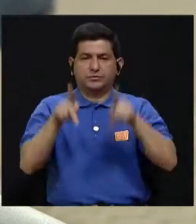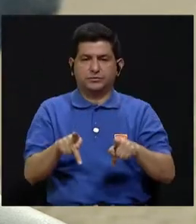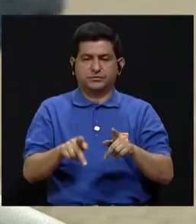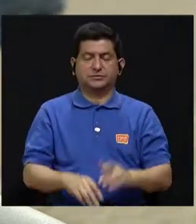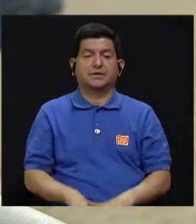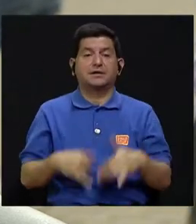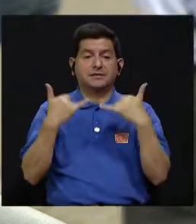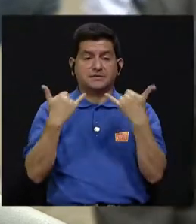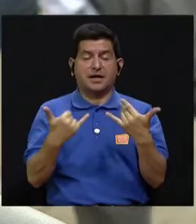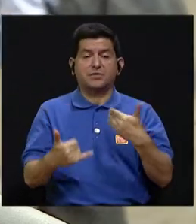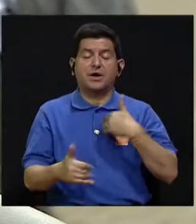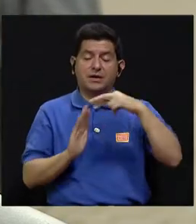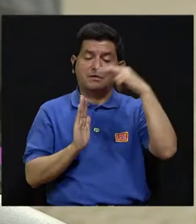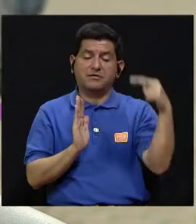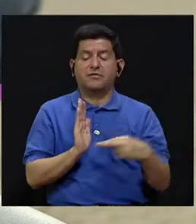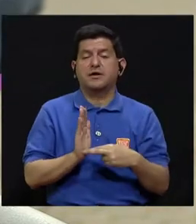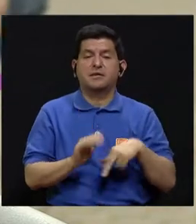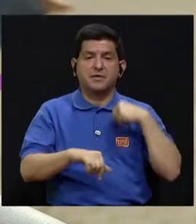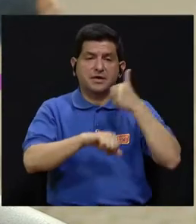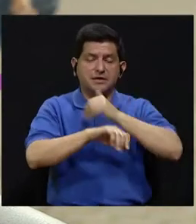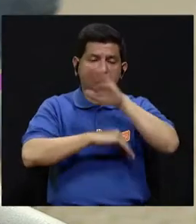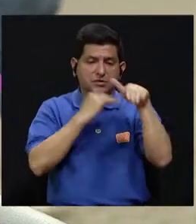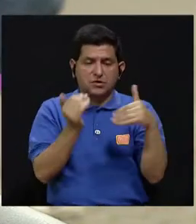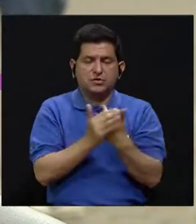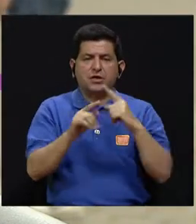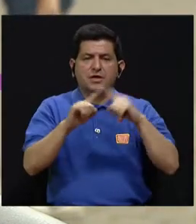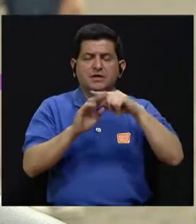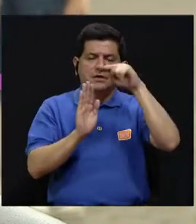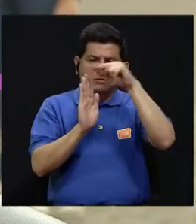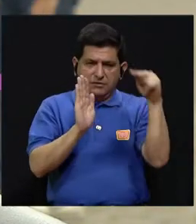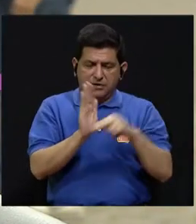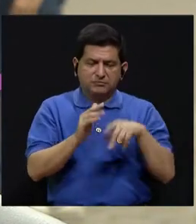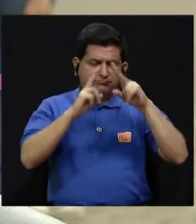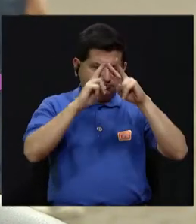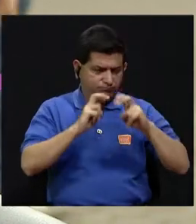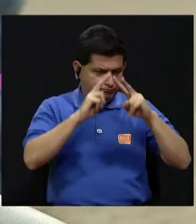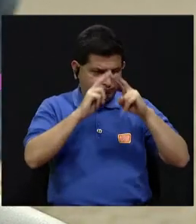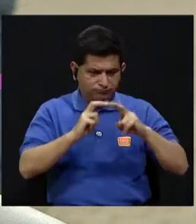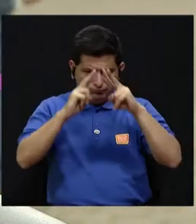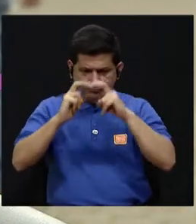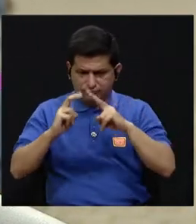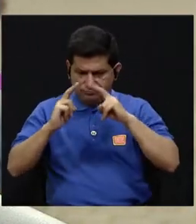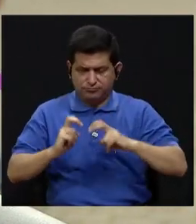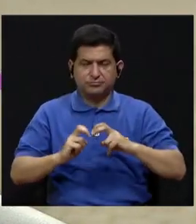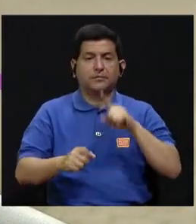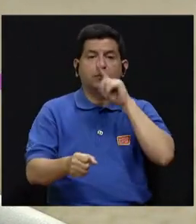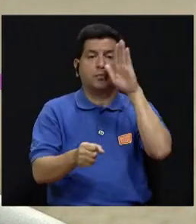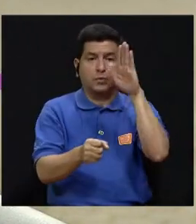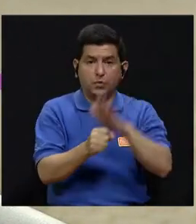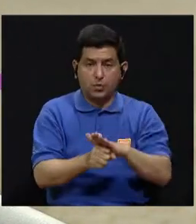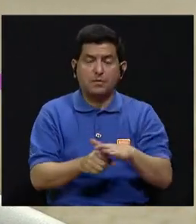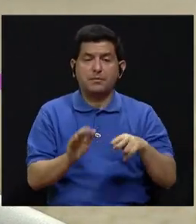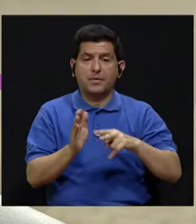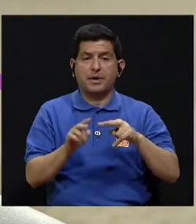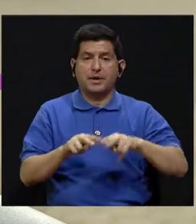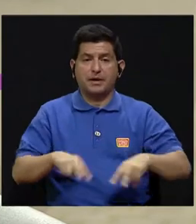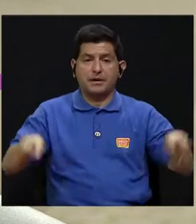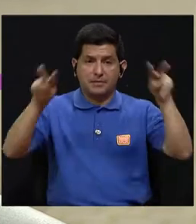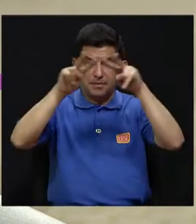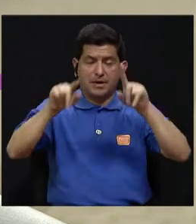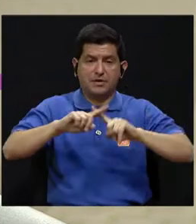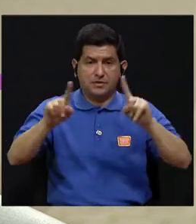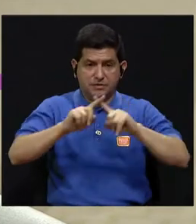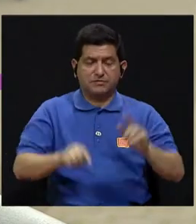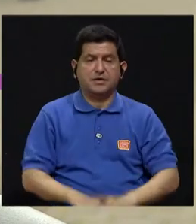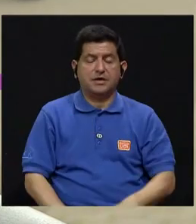humano, pues actualmente existe un reglamento donde se definen toda una serie de parámetros que deben de ser analizados y que deben de cumplirse los valores para que